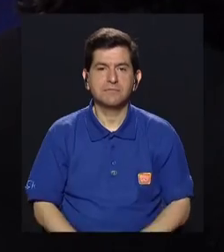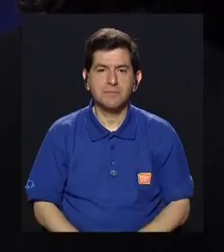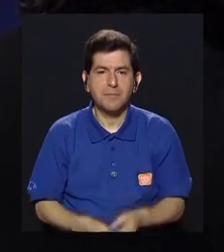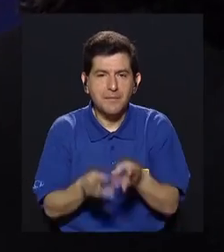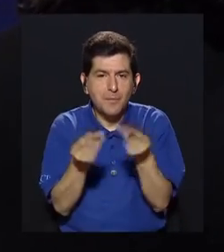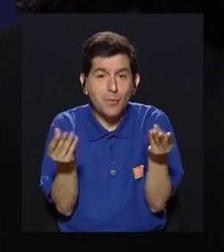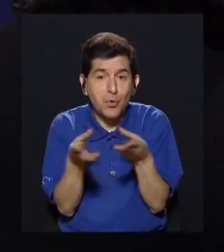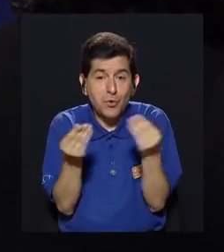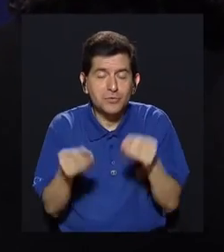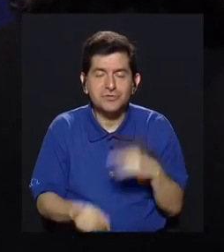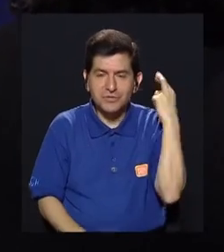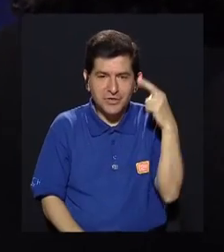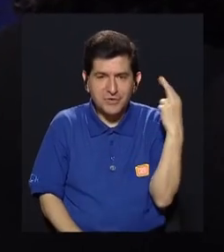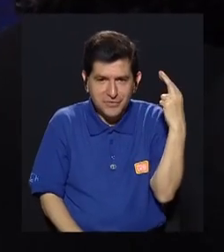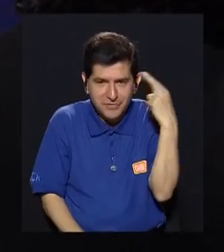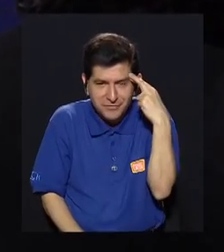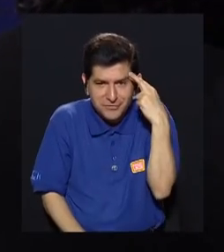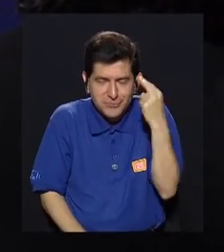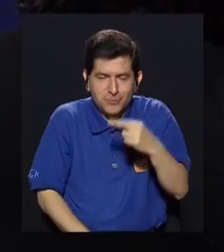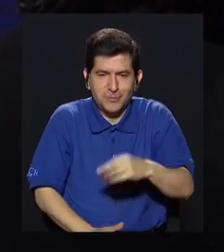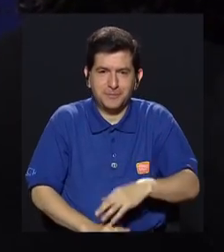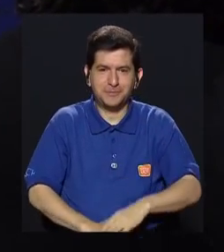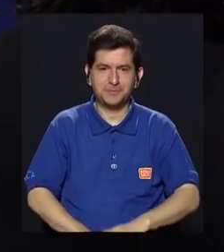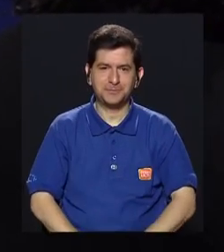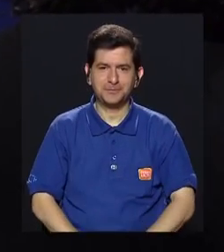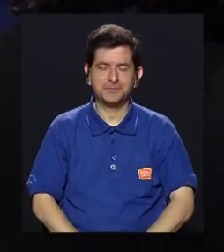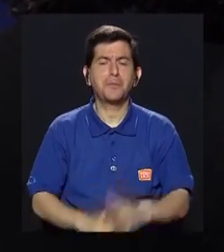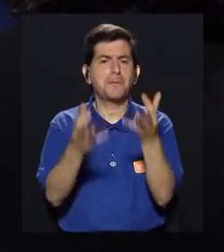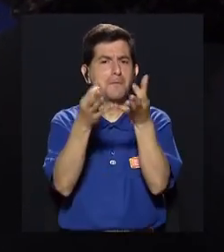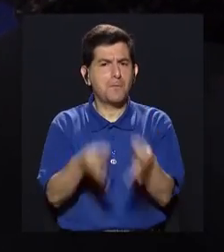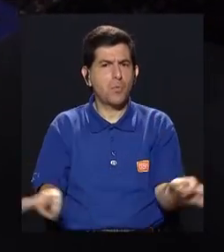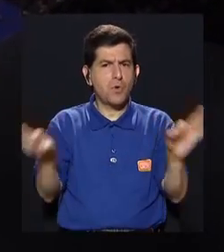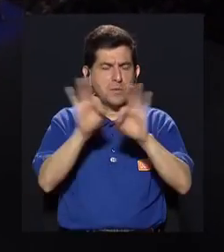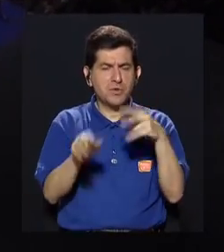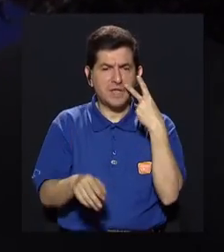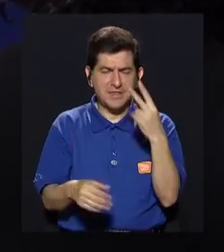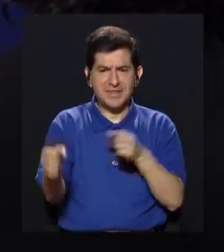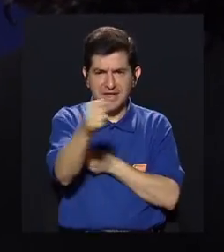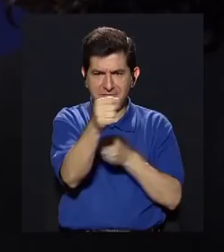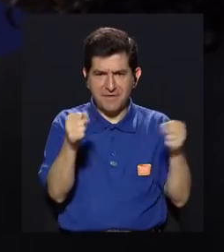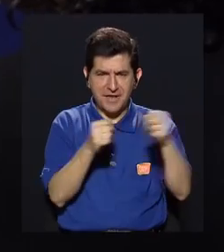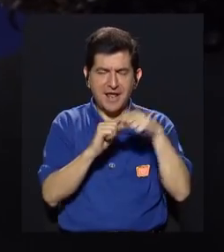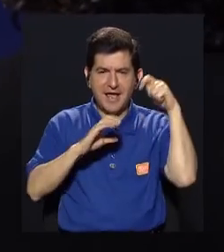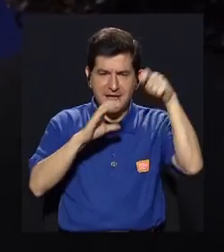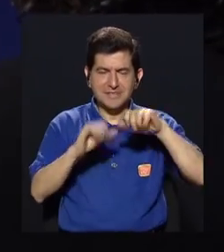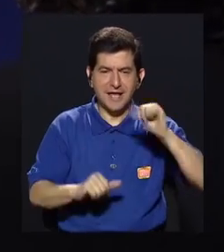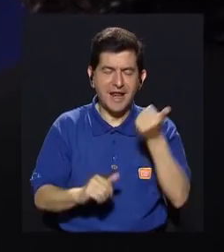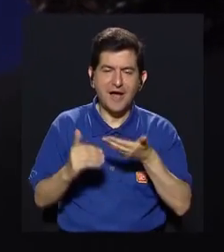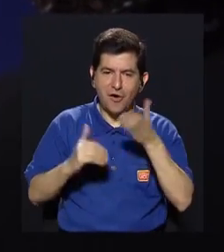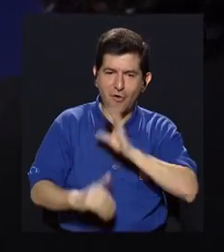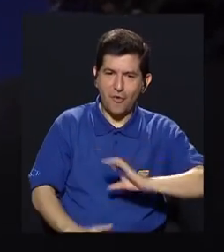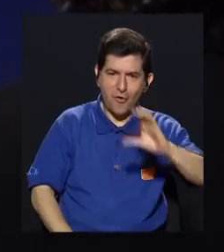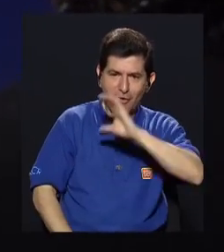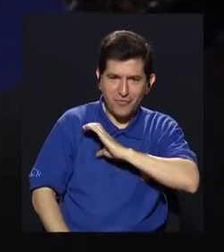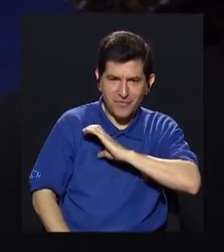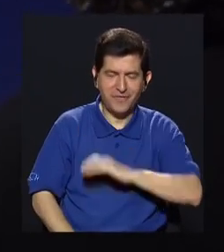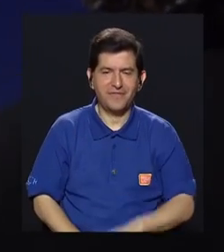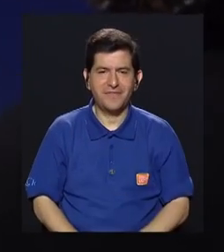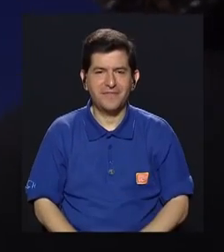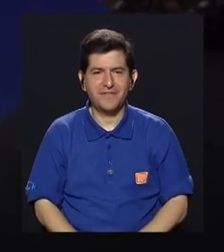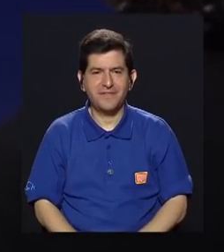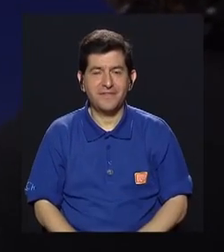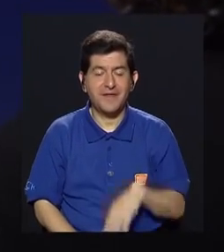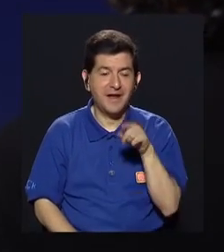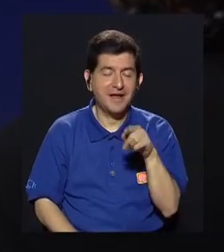para provocar esa reflexión y importante ahora lanzarla al cine por otro aspecto que tiene que ver con